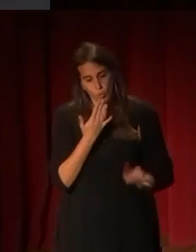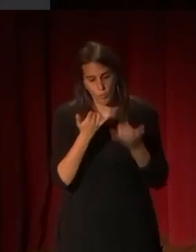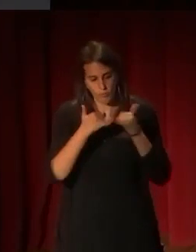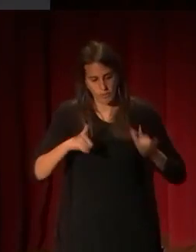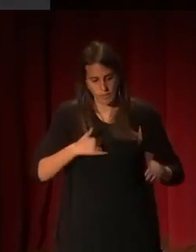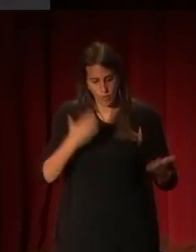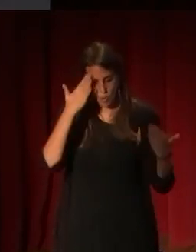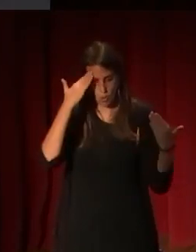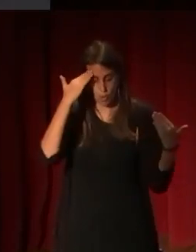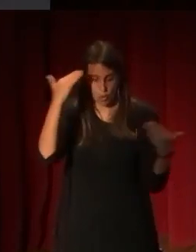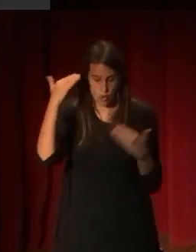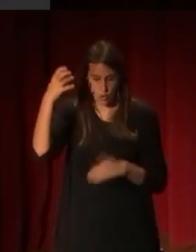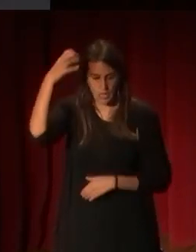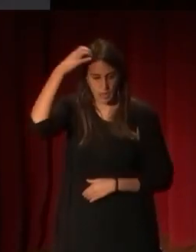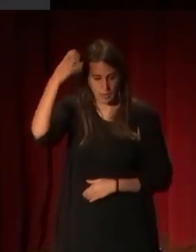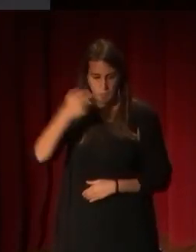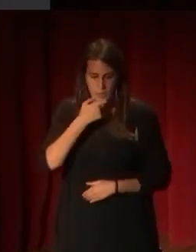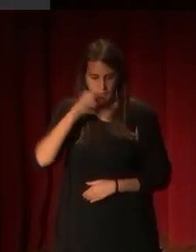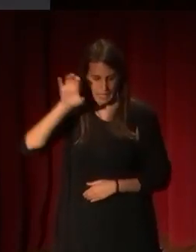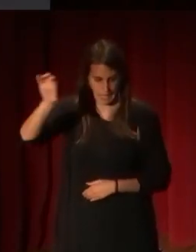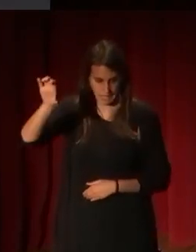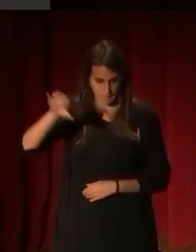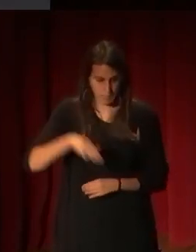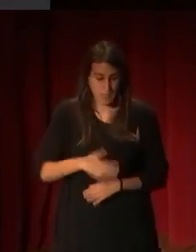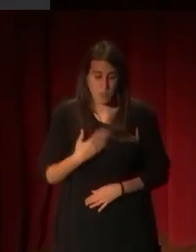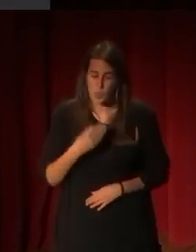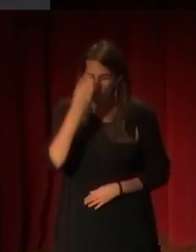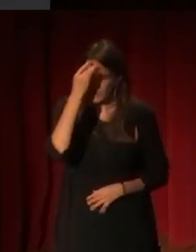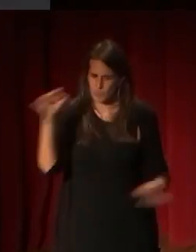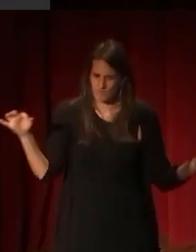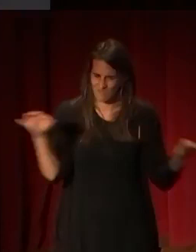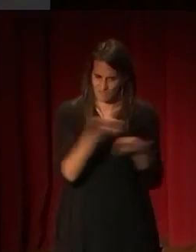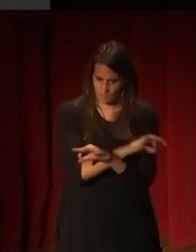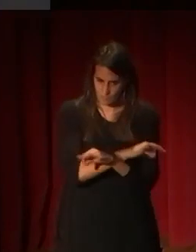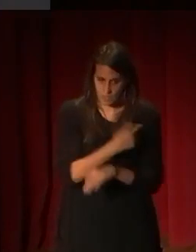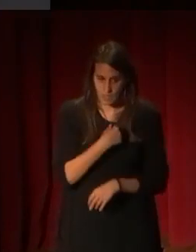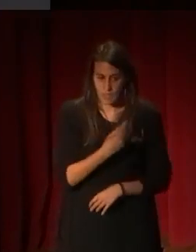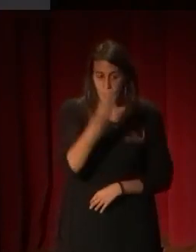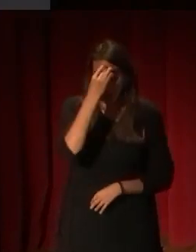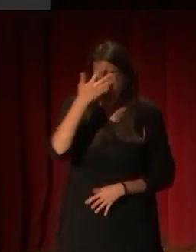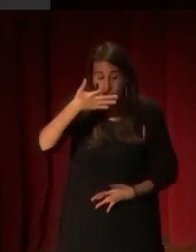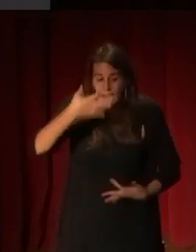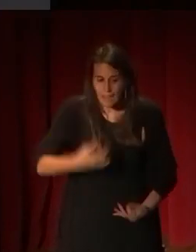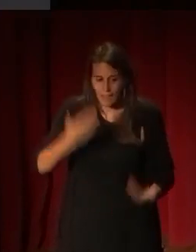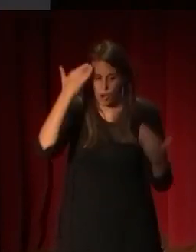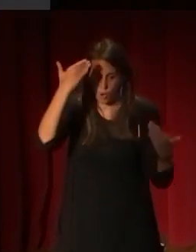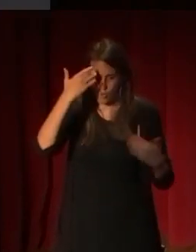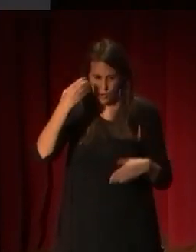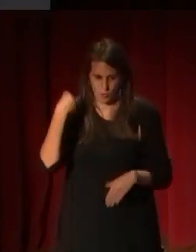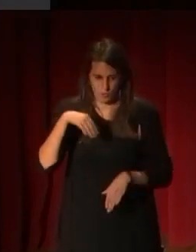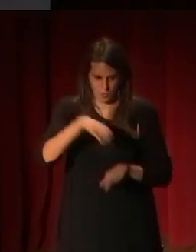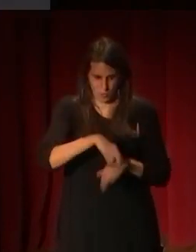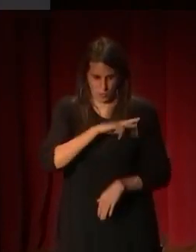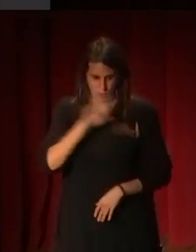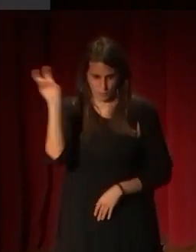en honor del príncipe de gales bueno yo creo que son las fiestas en honor del cardenal barberini y sigan